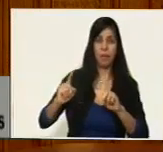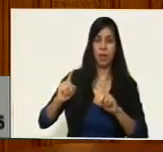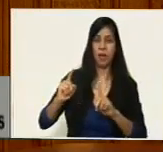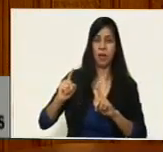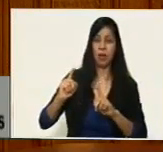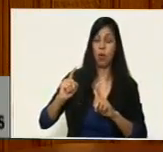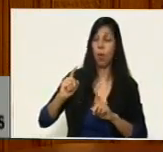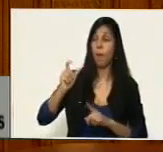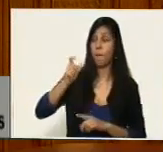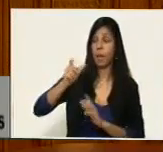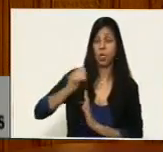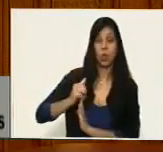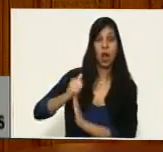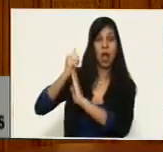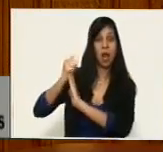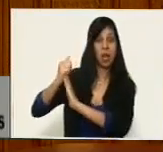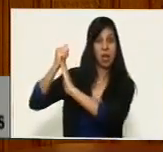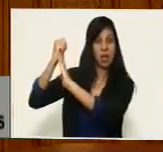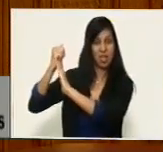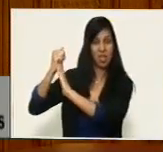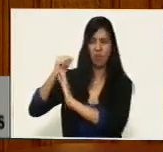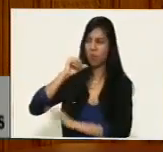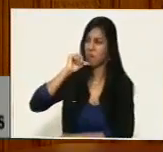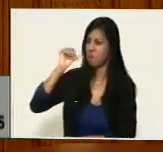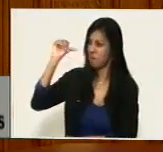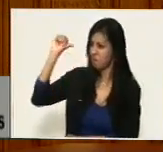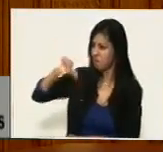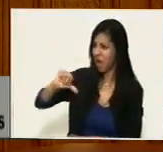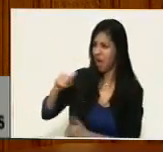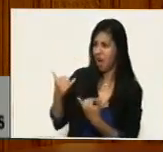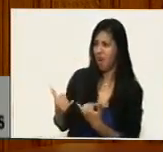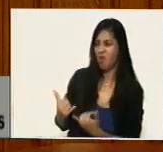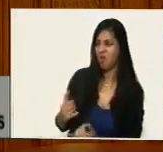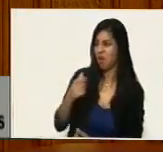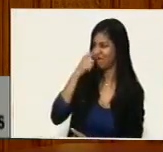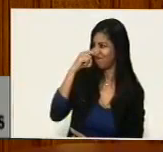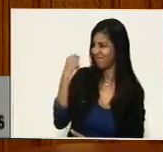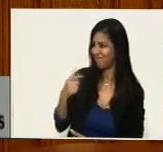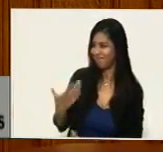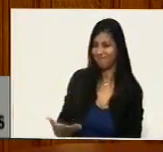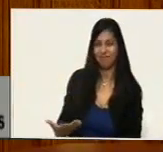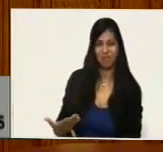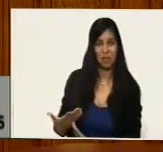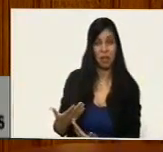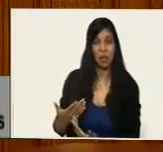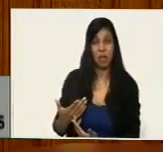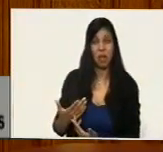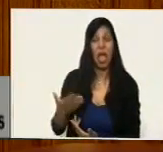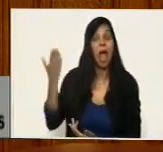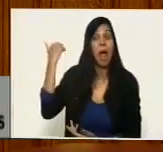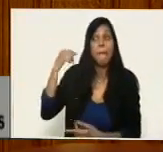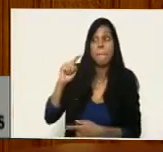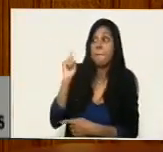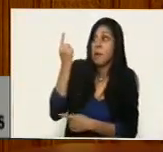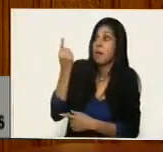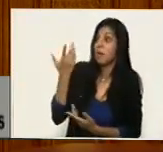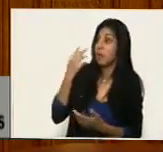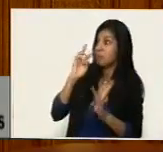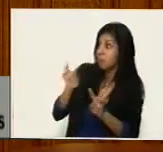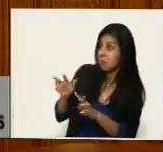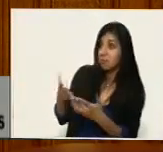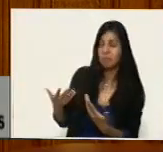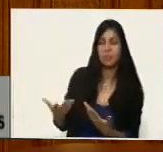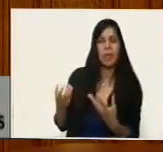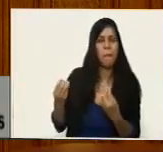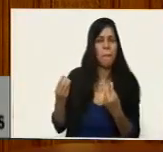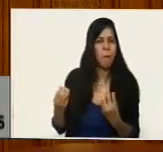de estos liderazgos mediocres, de verdad que eso no se había visto. Todo por